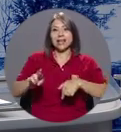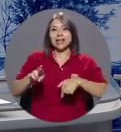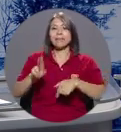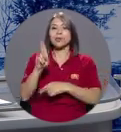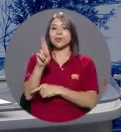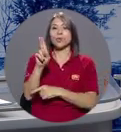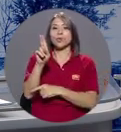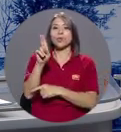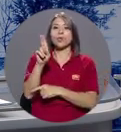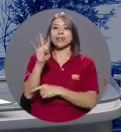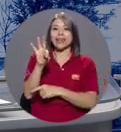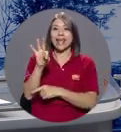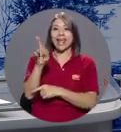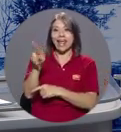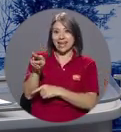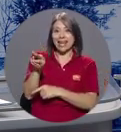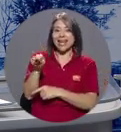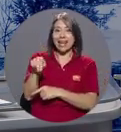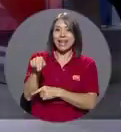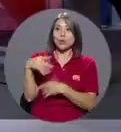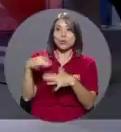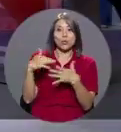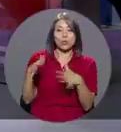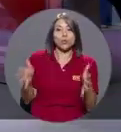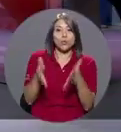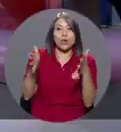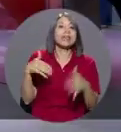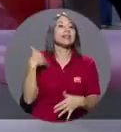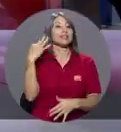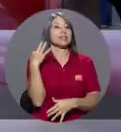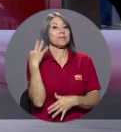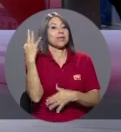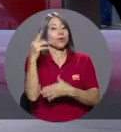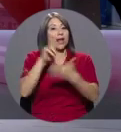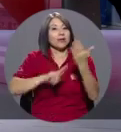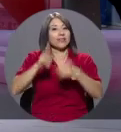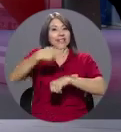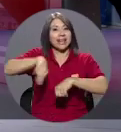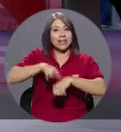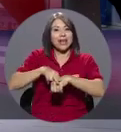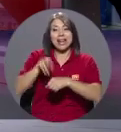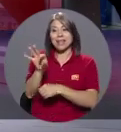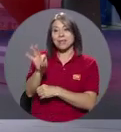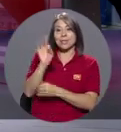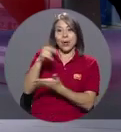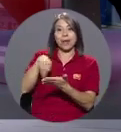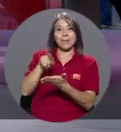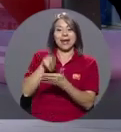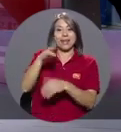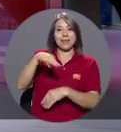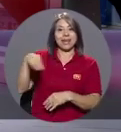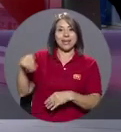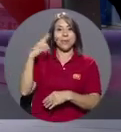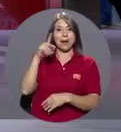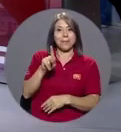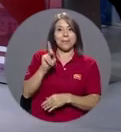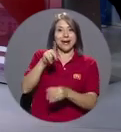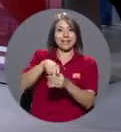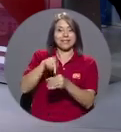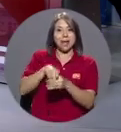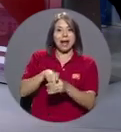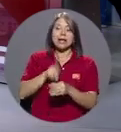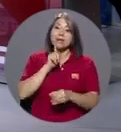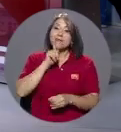la gestora de esto. Y luego nos invitó, ¿verdad?, a la Universidad Nacional, al Parque Marino a participar y realmente creo que